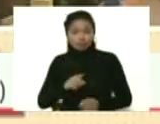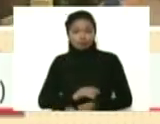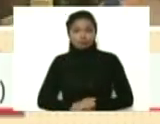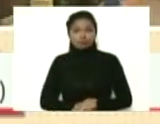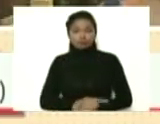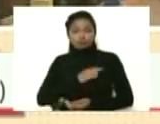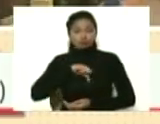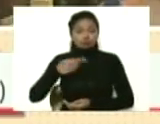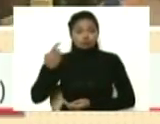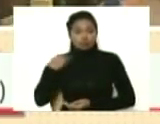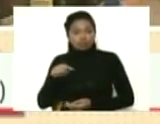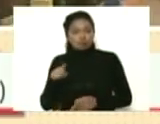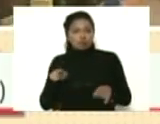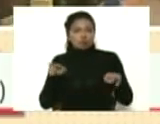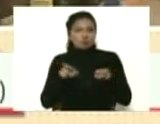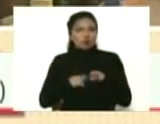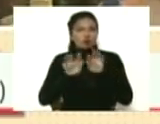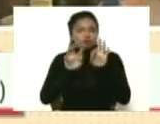Tenemos